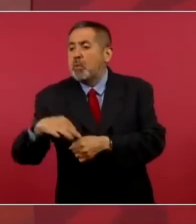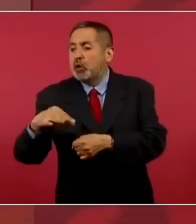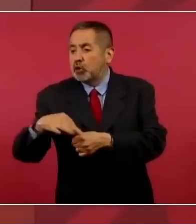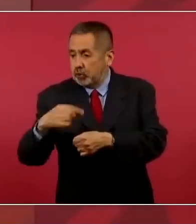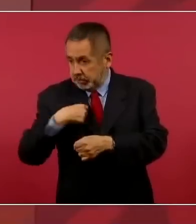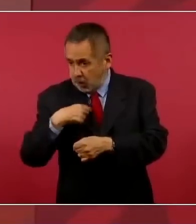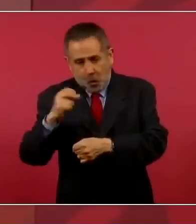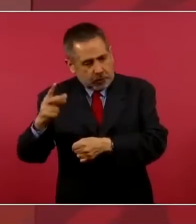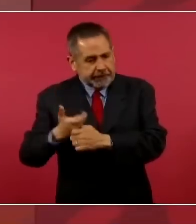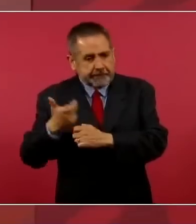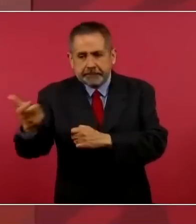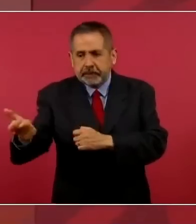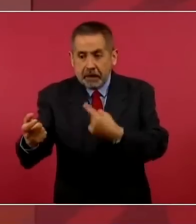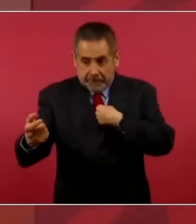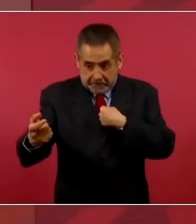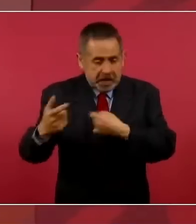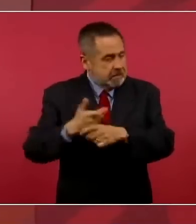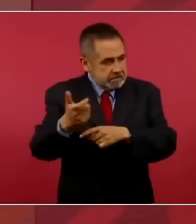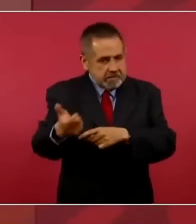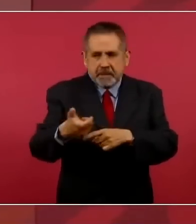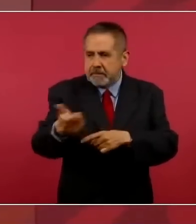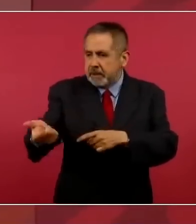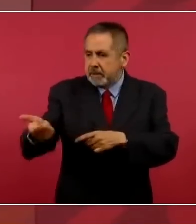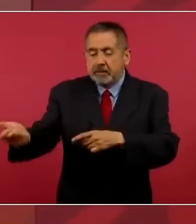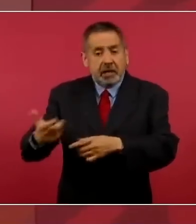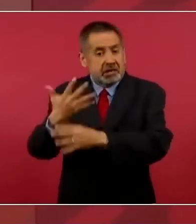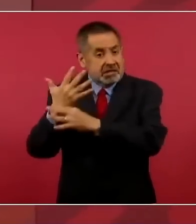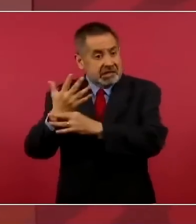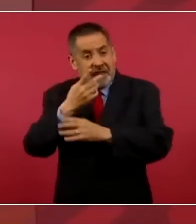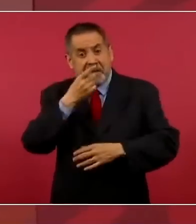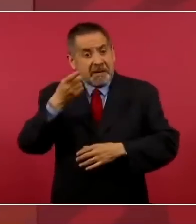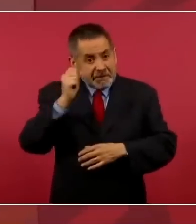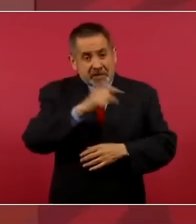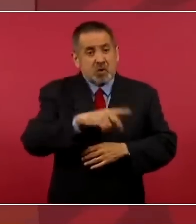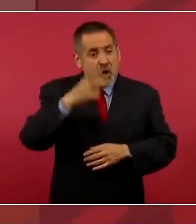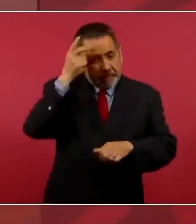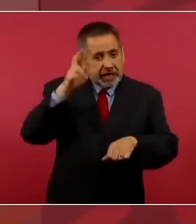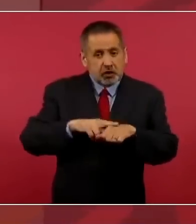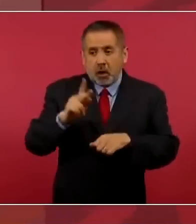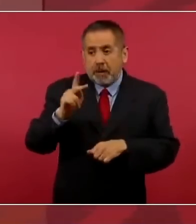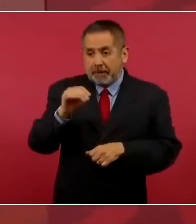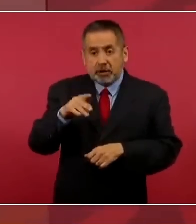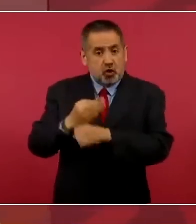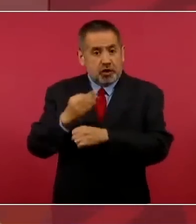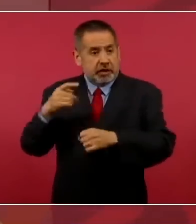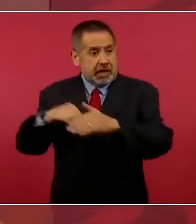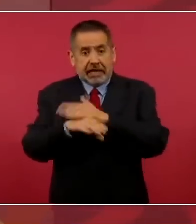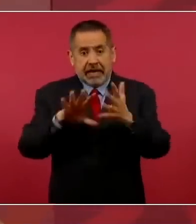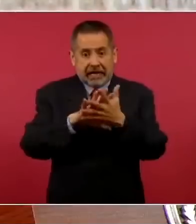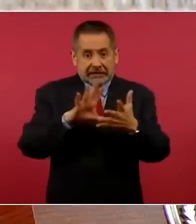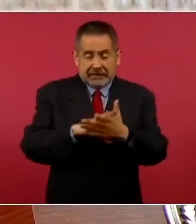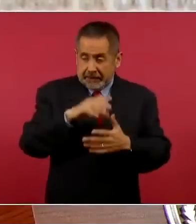votos. Eso fue lo que dijo el director de Pemex, que está preso.